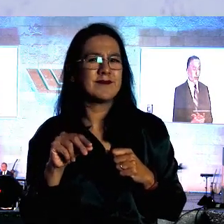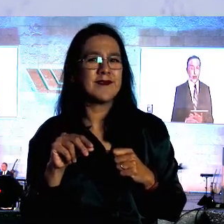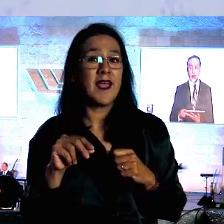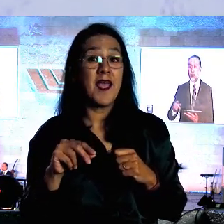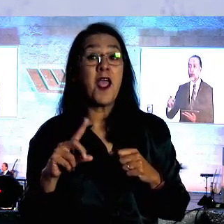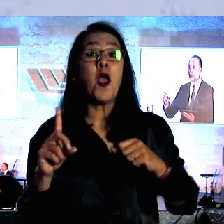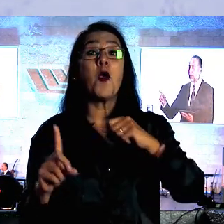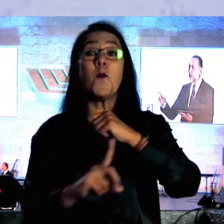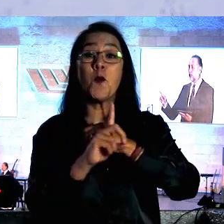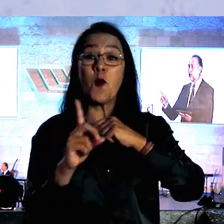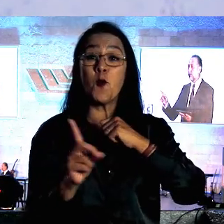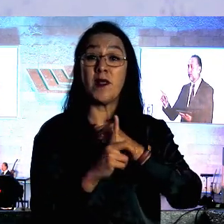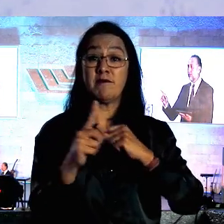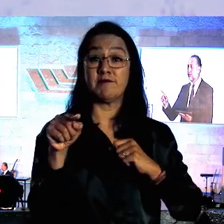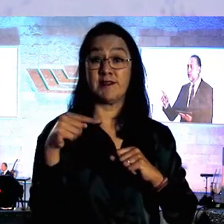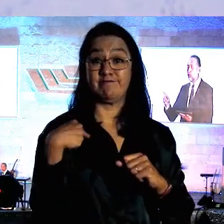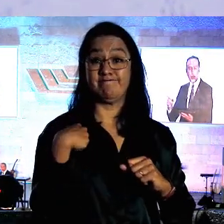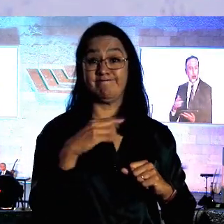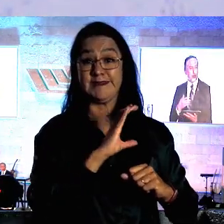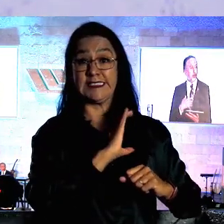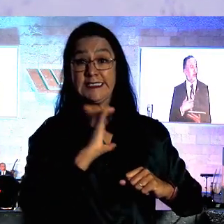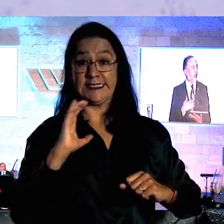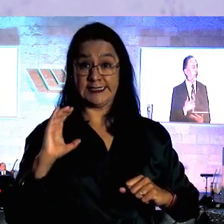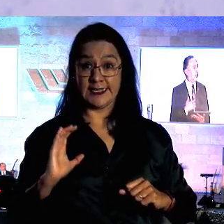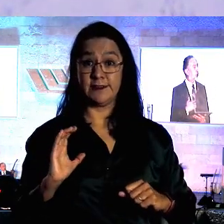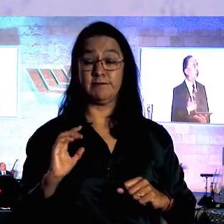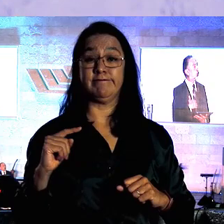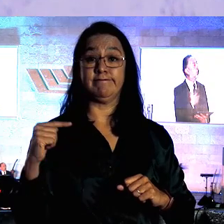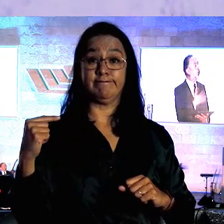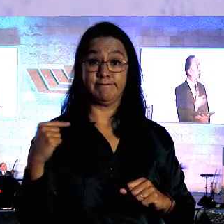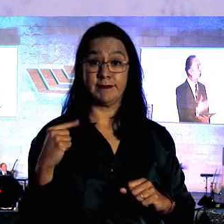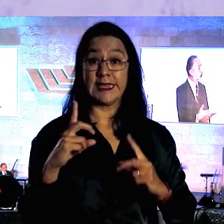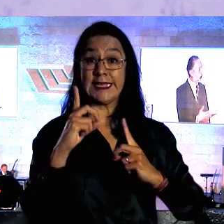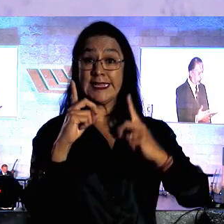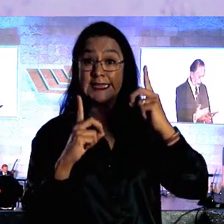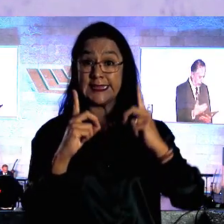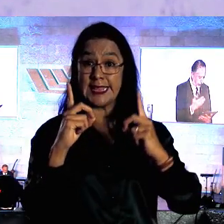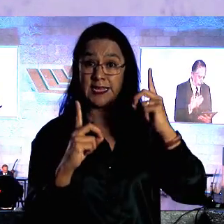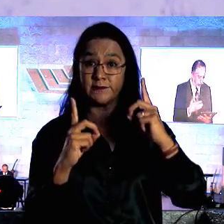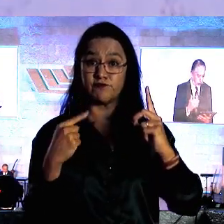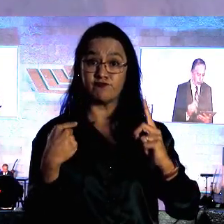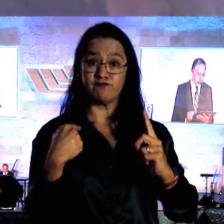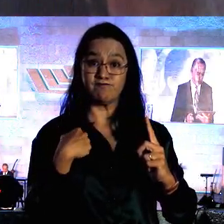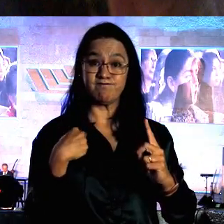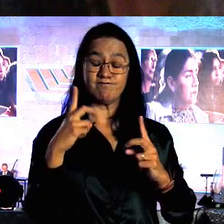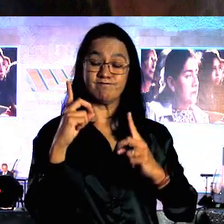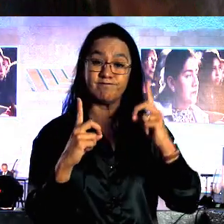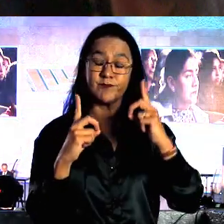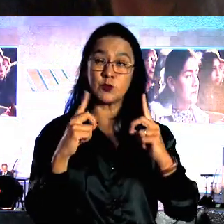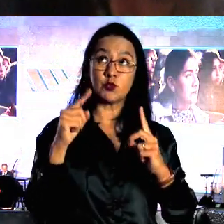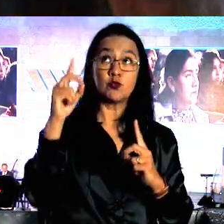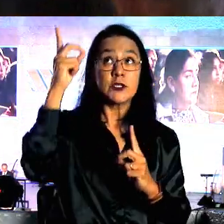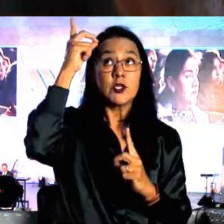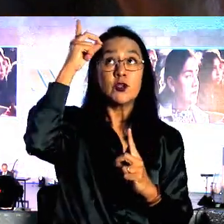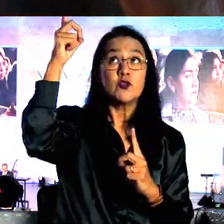el problema es los cristianos cuando los cristianos dudamos de lo que Dios dice